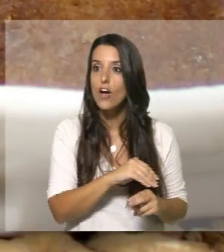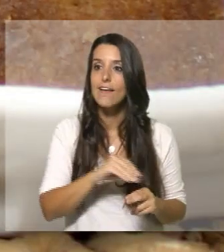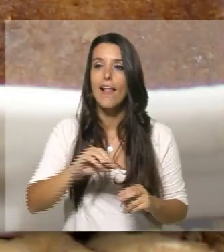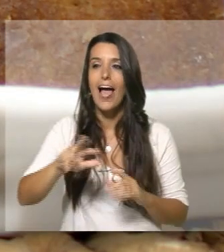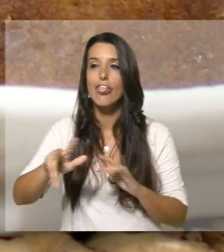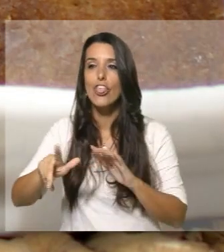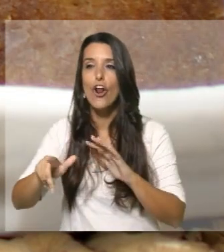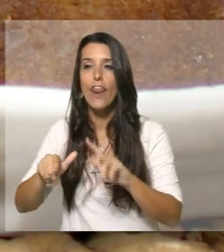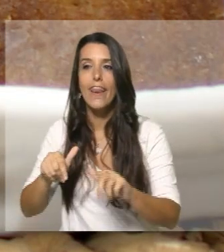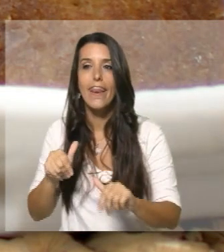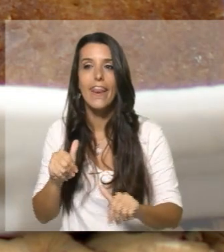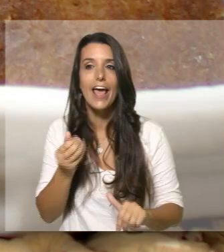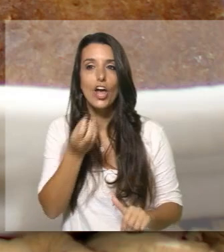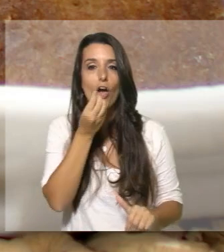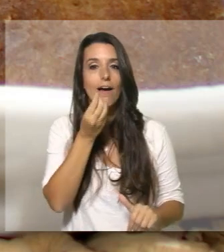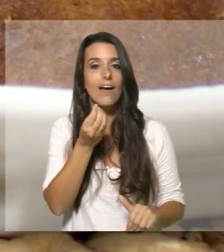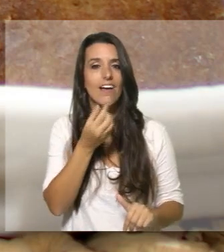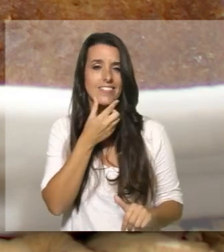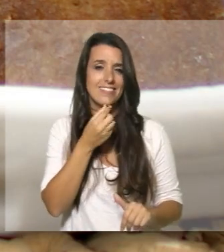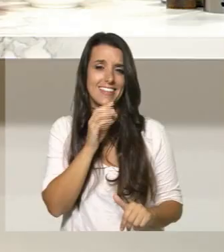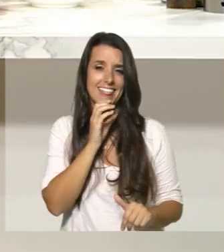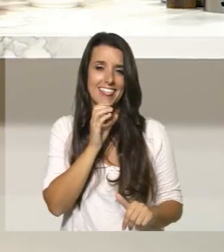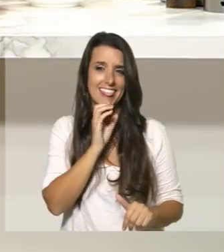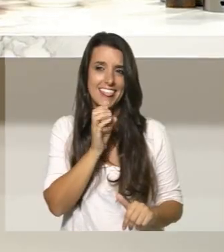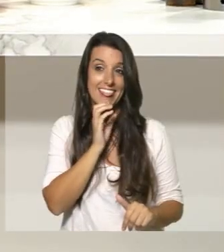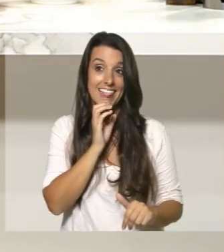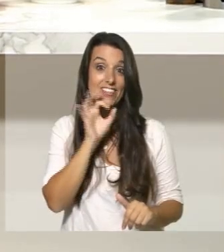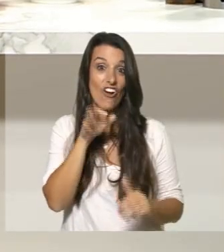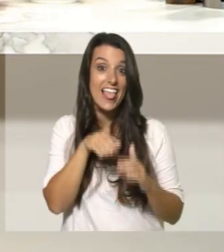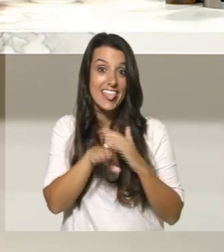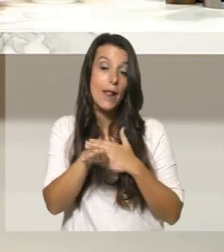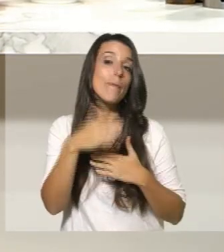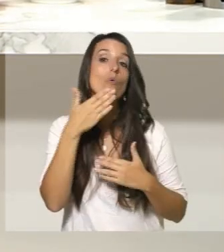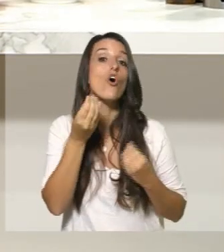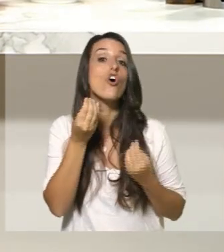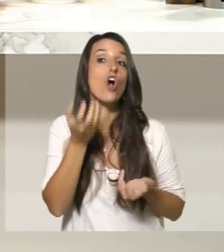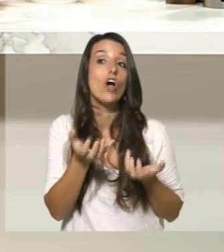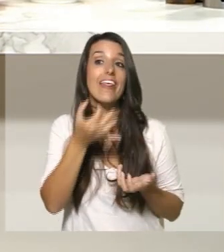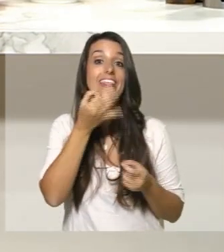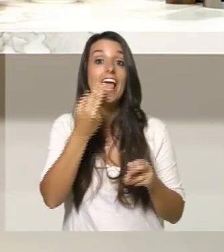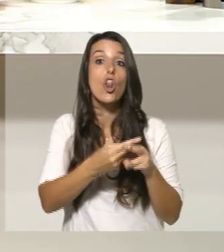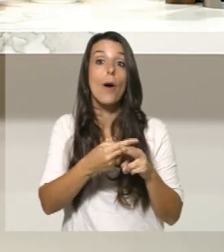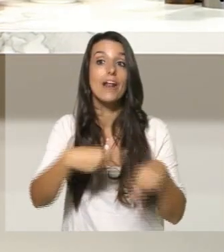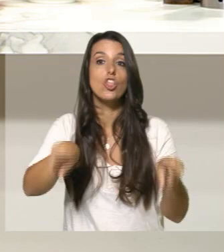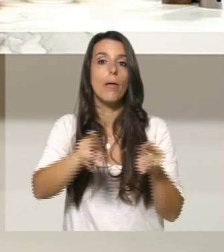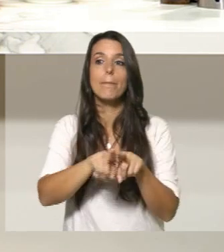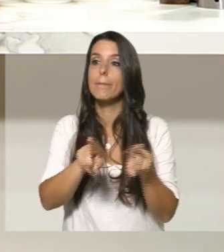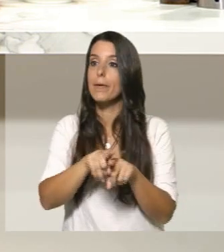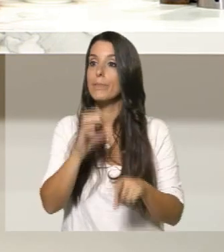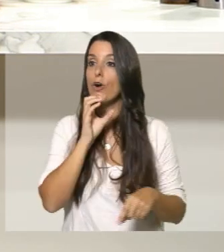Pero más que 40, Qué chiste fácil. Me lo hicieron desde que entré al canal y me preguntaron qué va a hacer hoy. Dije el nombre, todos me hicieron el mismo chiste.